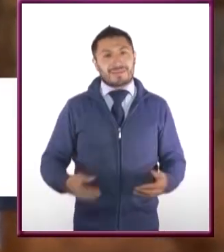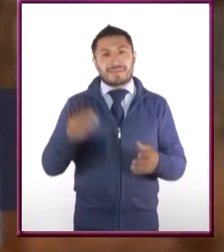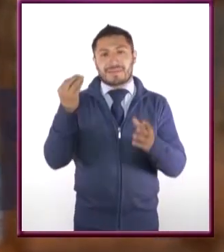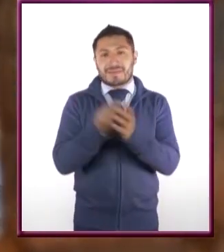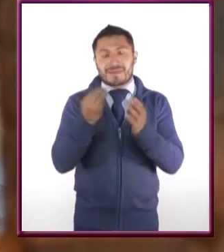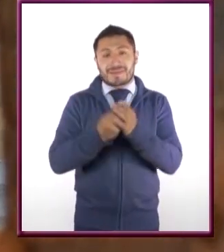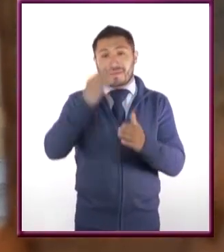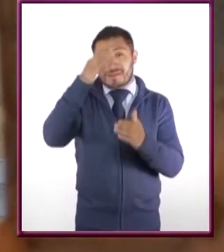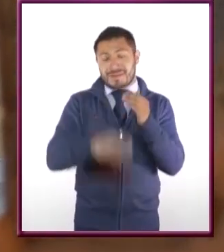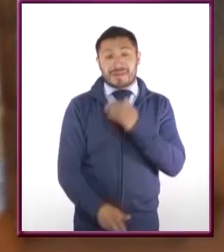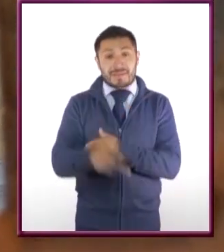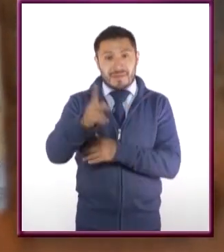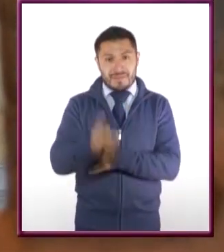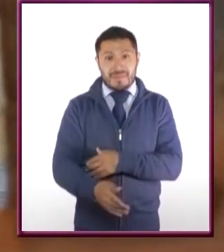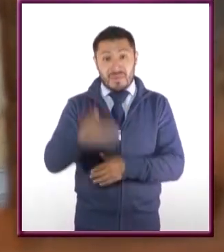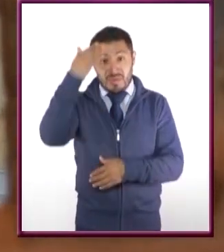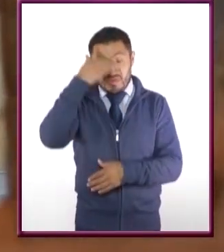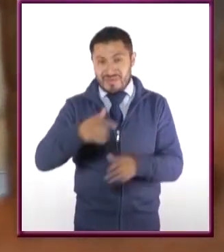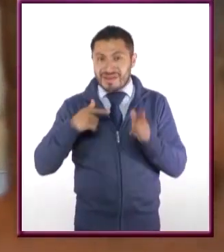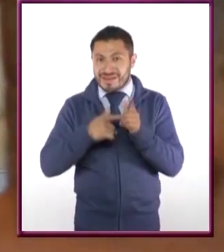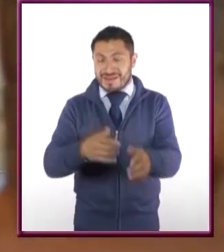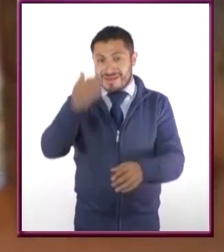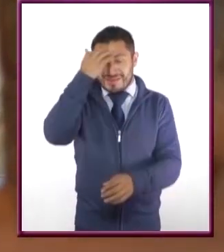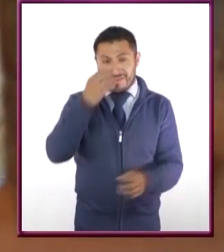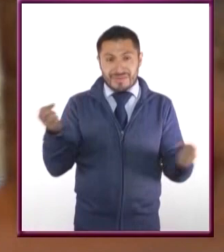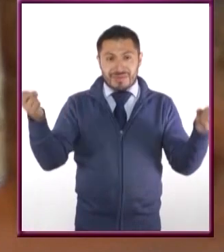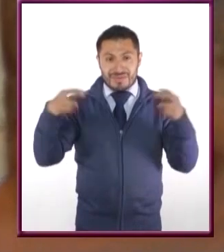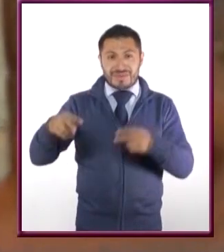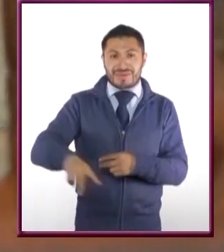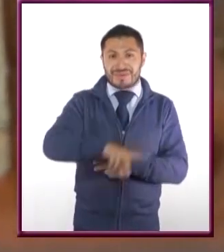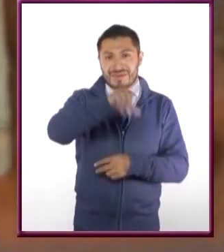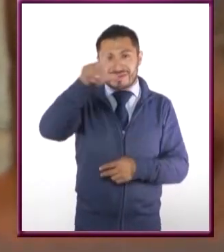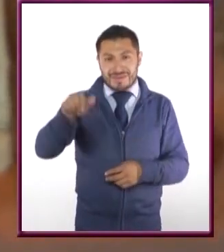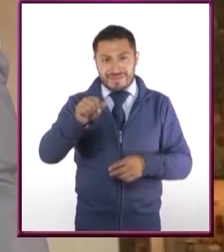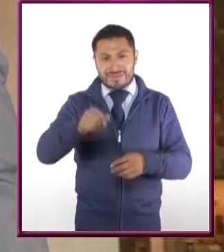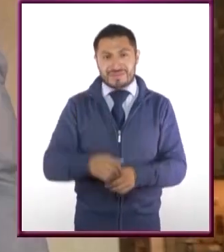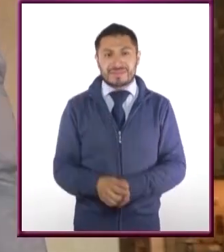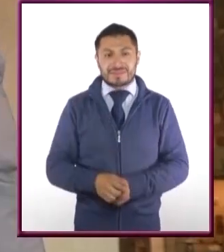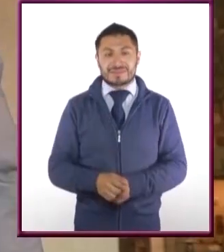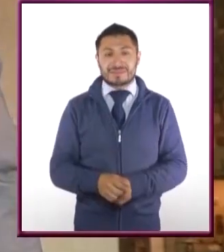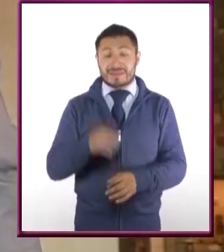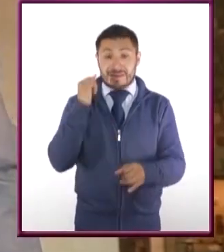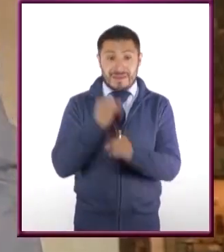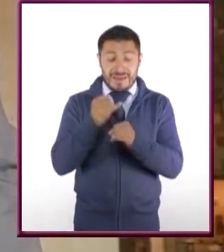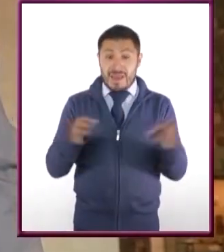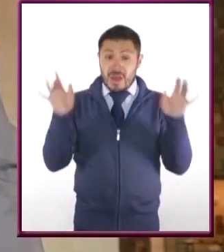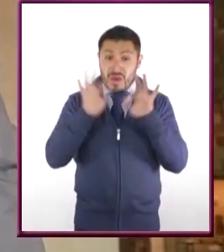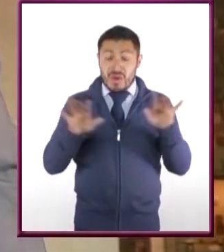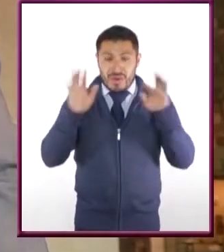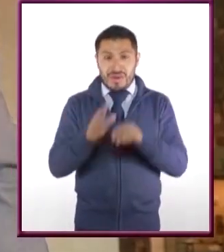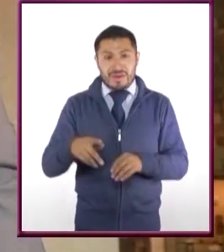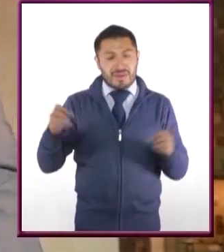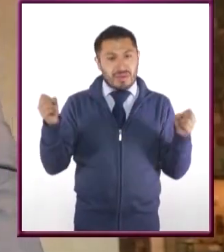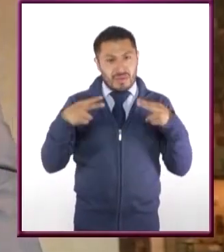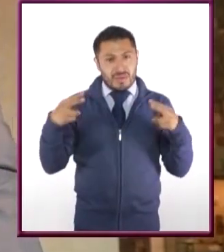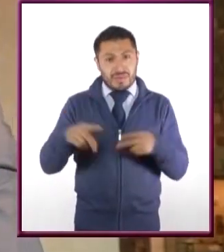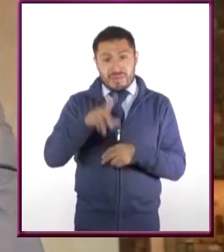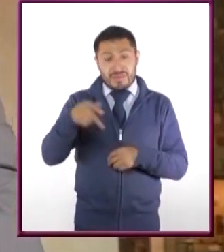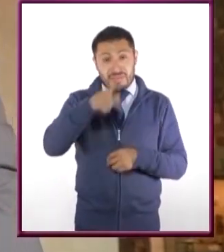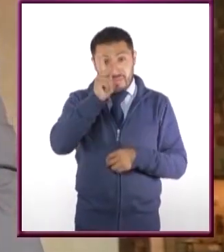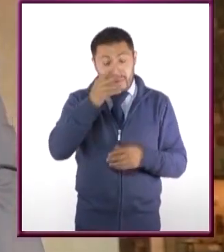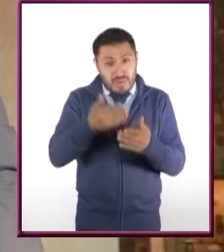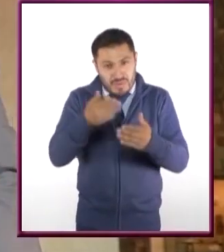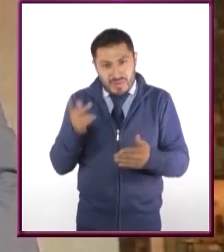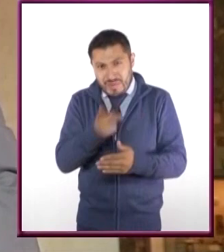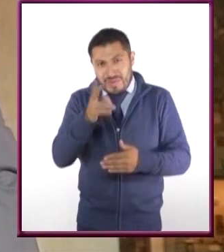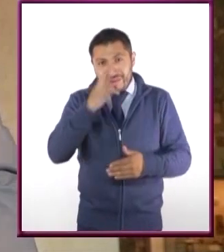fin, pero los saberes no se acaban. En el siguiente segmento, Saberes Digitales. Nos vamos, pero antes les dejamos esta pregunta.